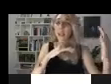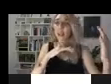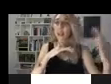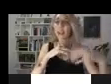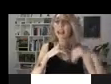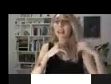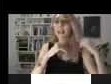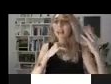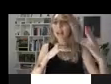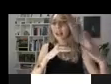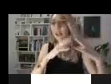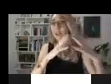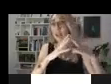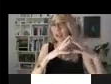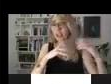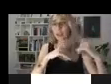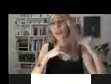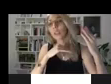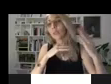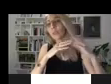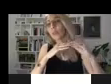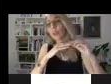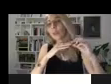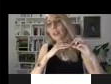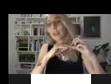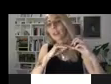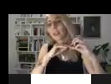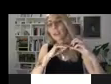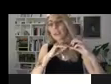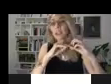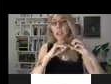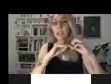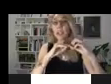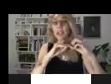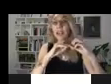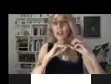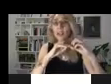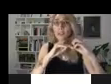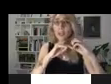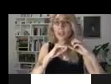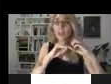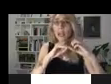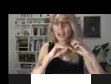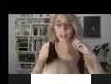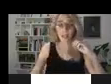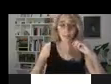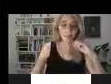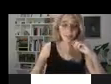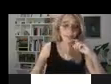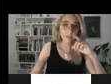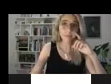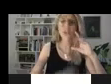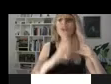sigue Inglaterra y Francia, ¿no? Y un poquito más lejos viene